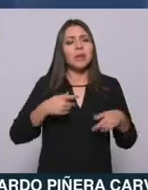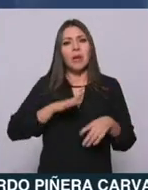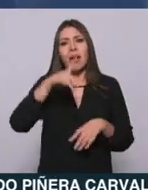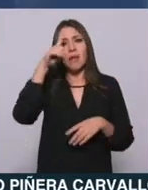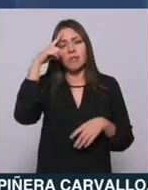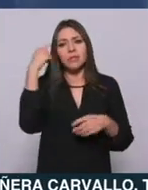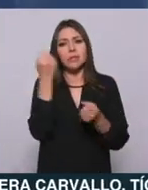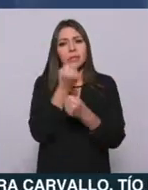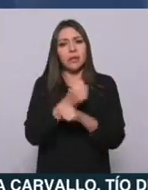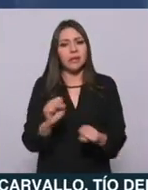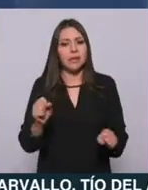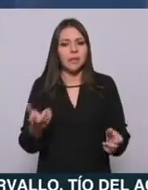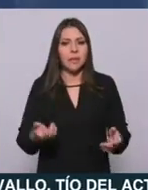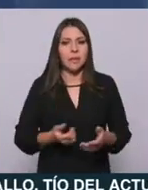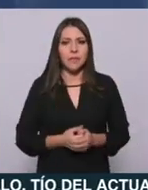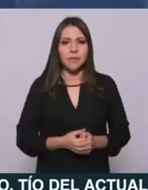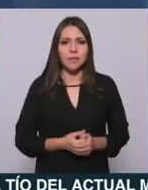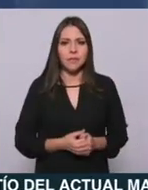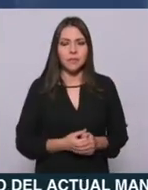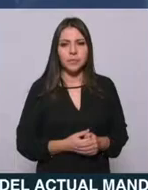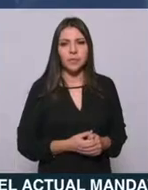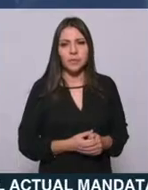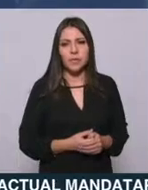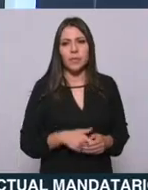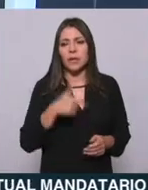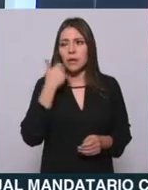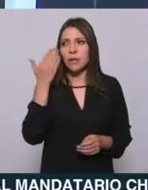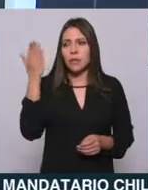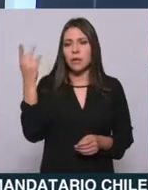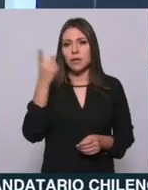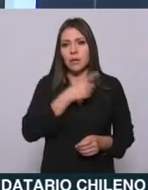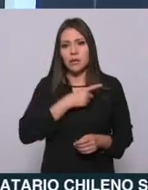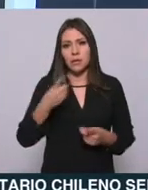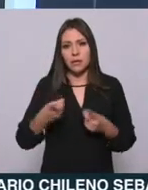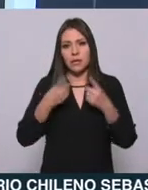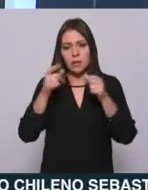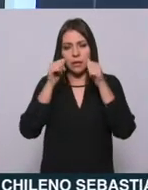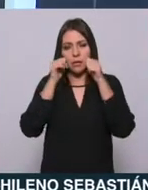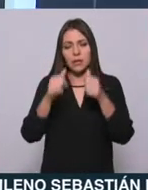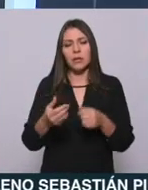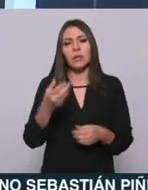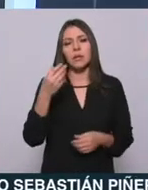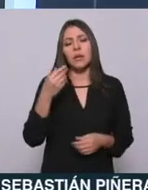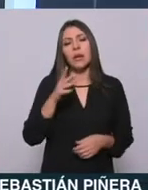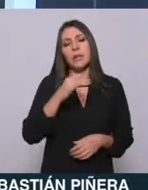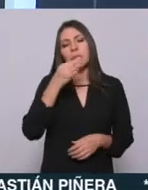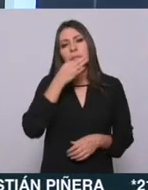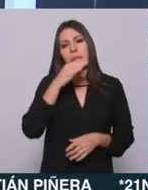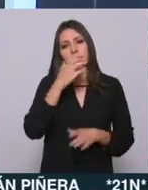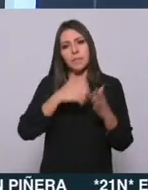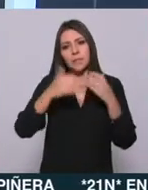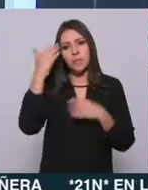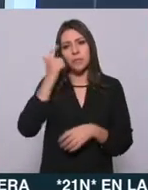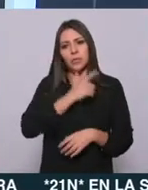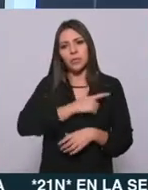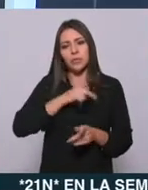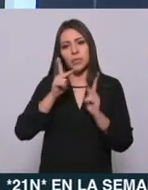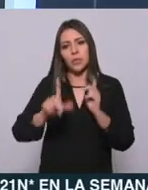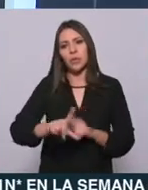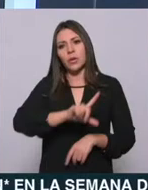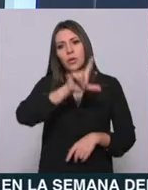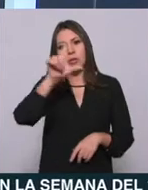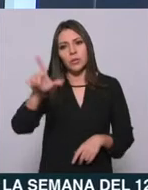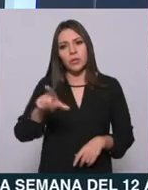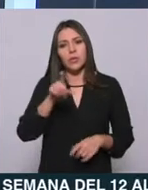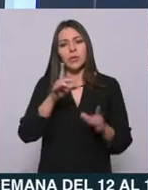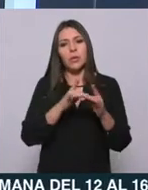ciudad, ¿no? No, la exigencia ahí está y debe ser atendida a la brevedad. Se nos acabó el tiempo, Viridiana, pero esperamos poder platicar contigo en otra ocasión